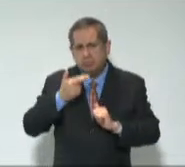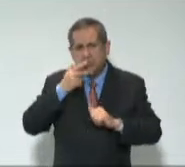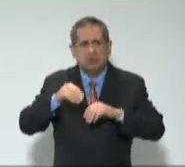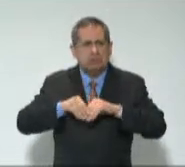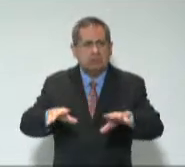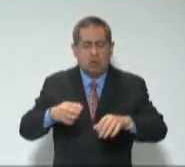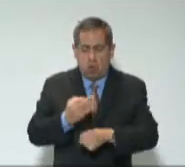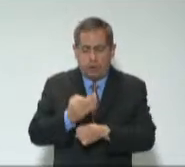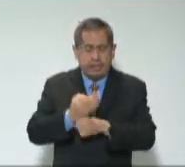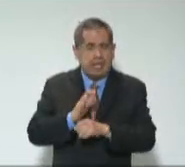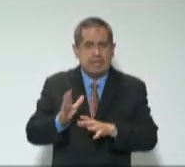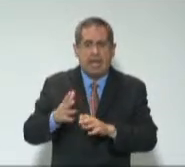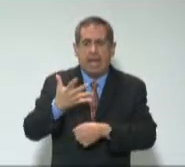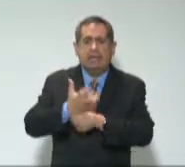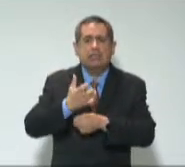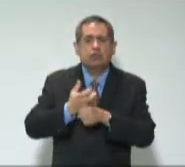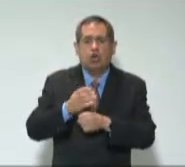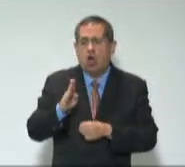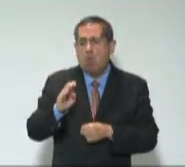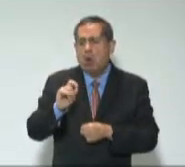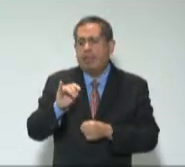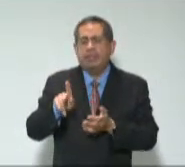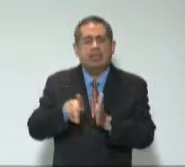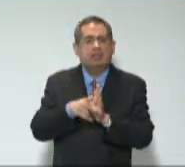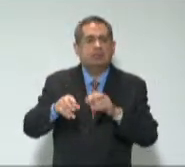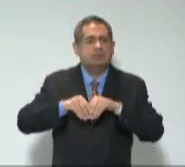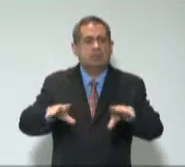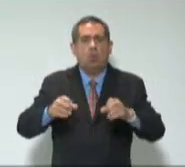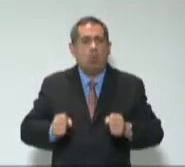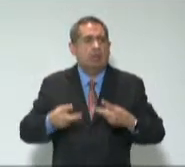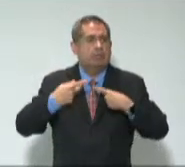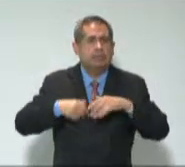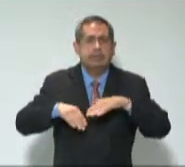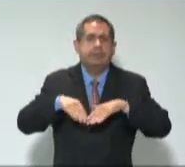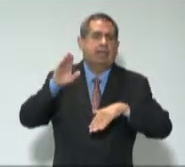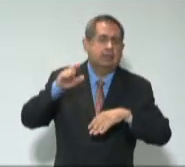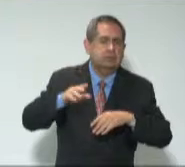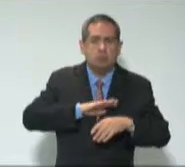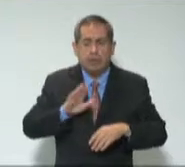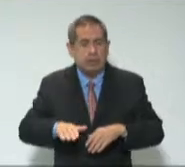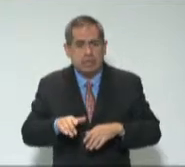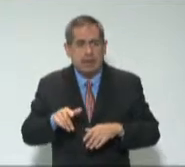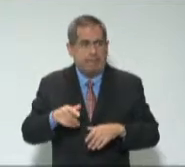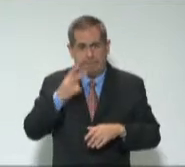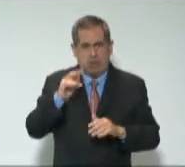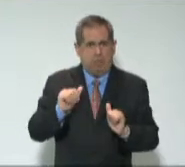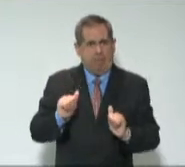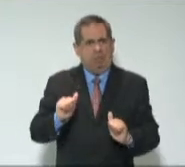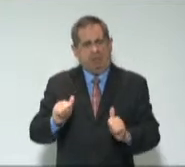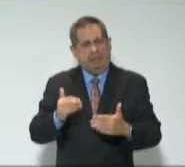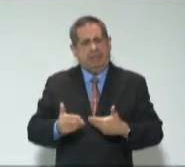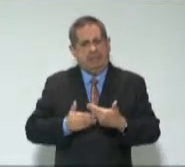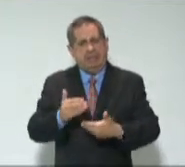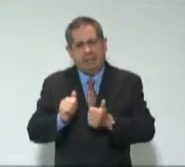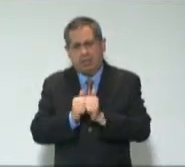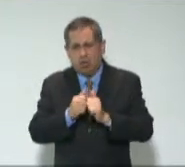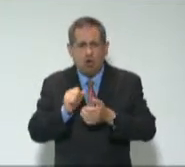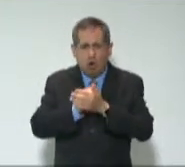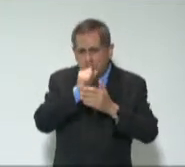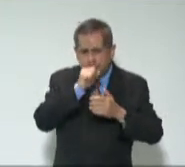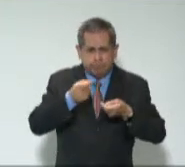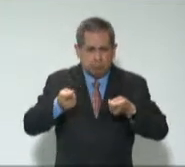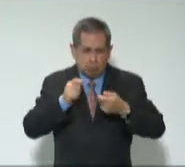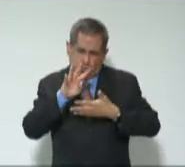del quinto boletín sobre exceso de mortalidad con incluso ya la Constitución de un tablero de